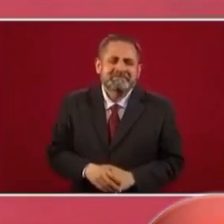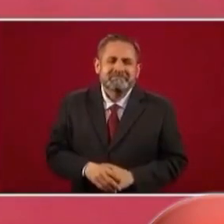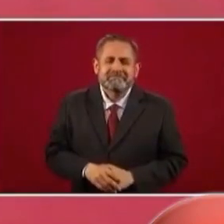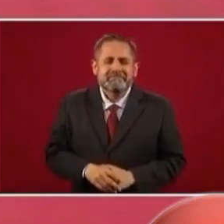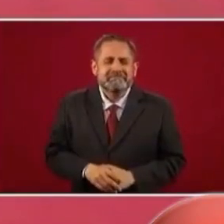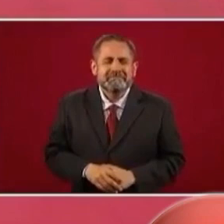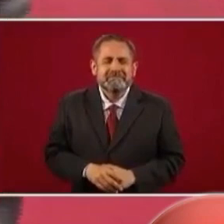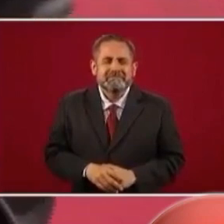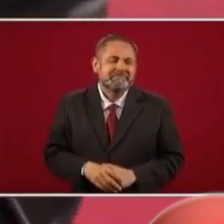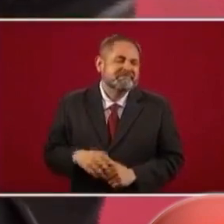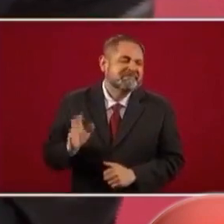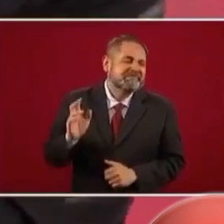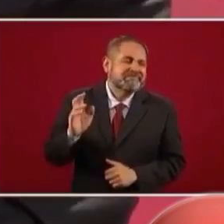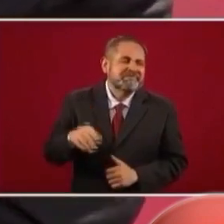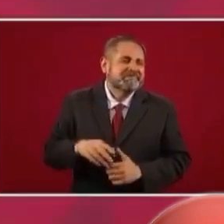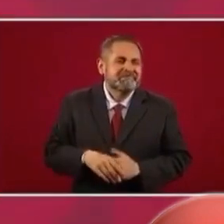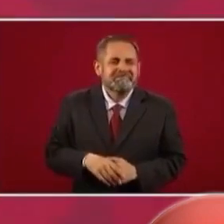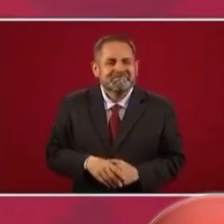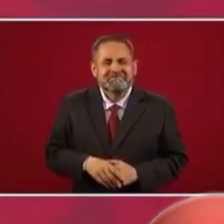no.